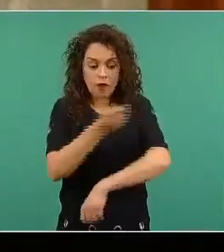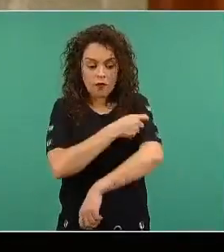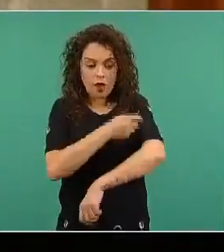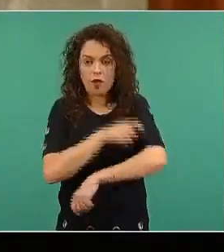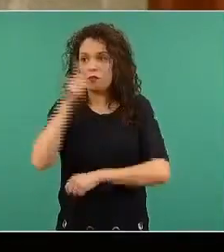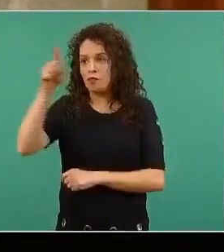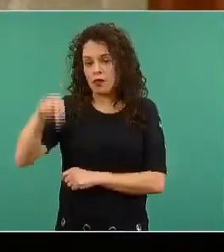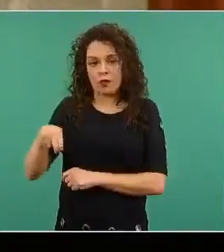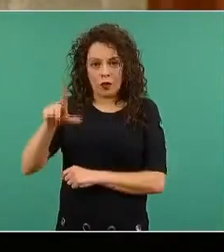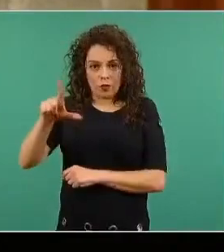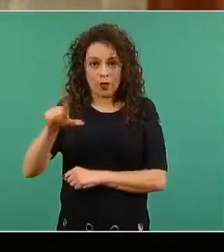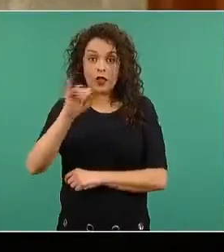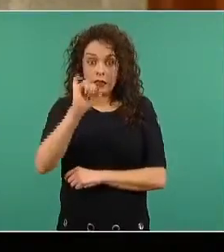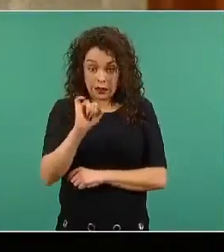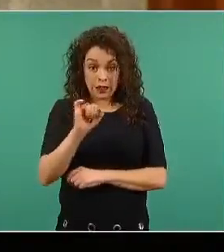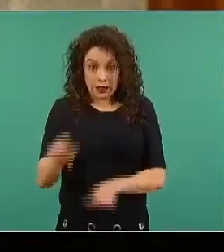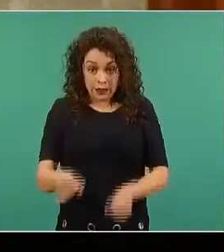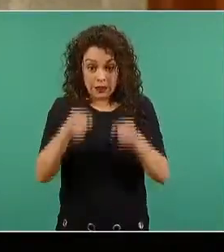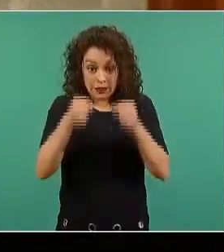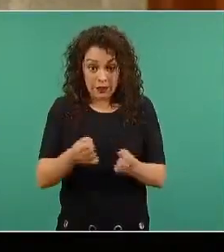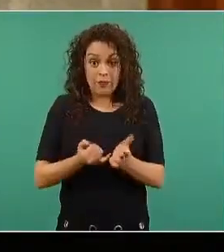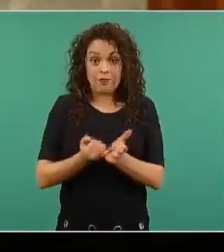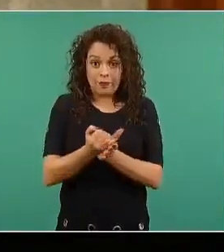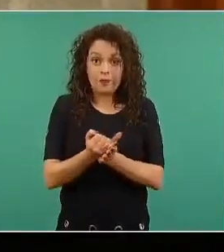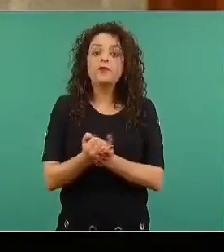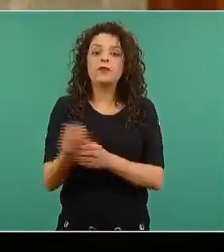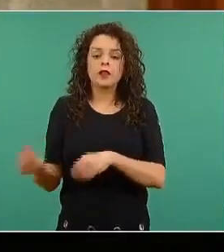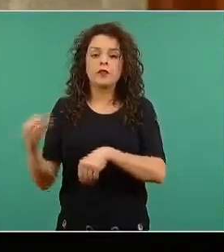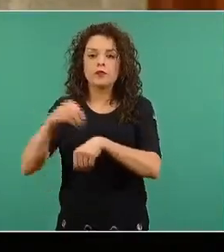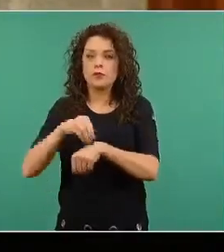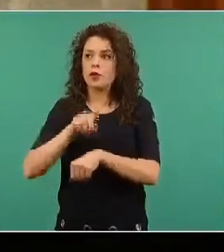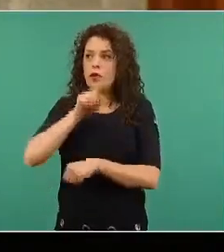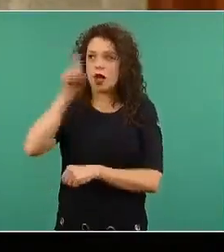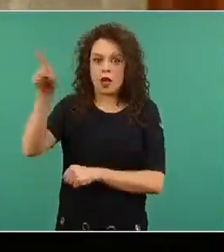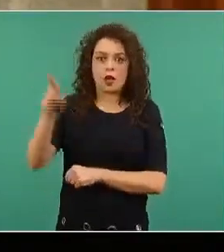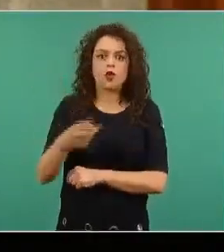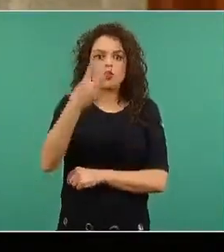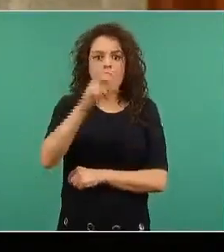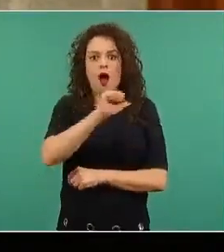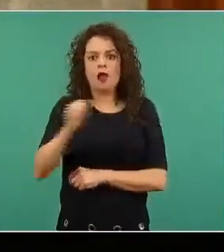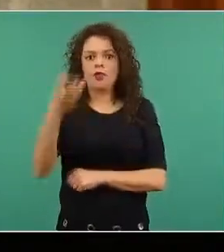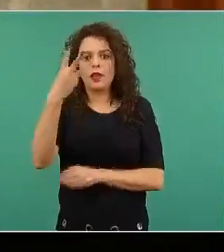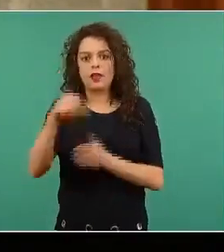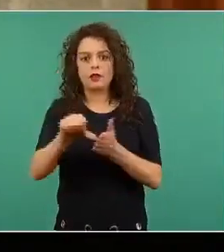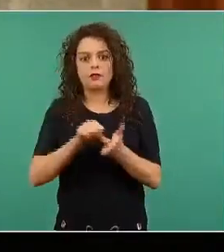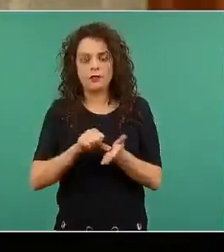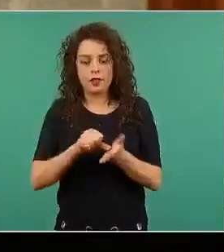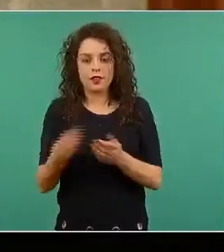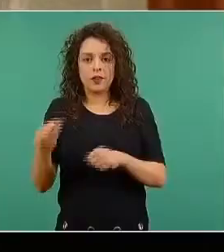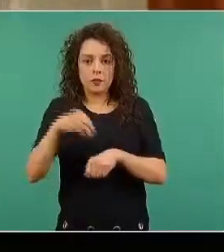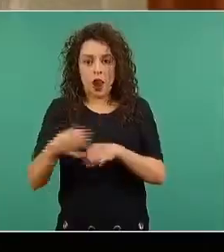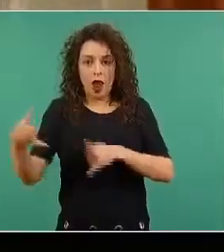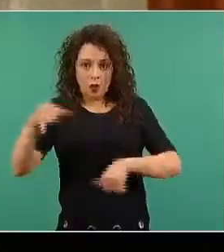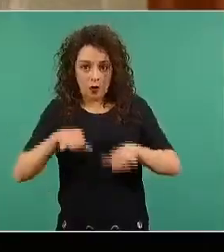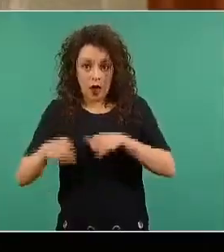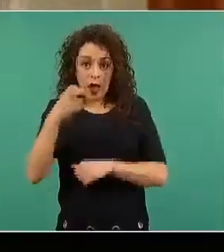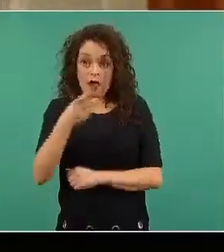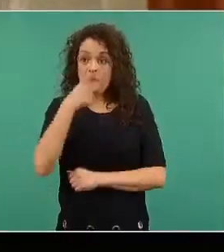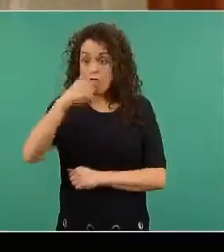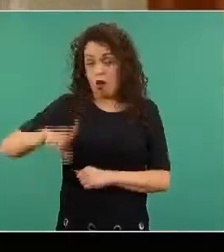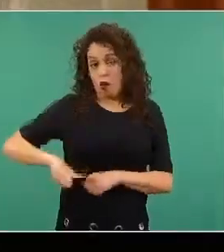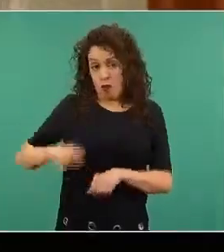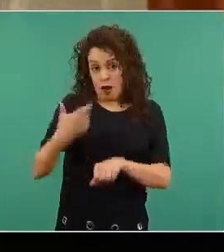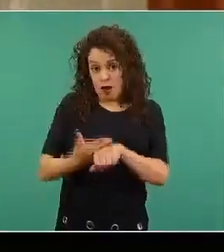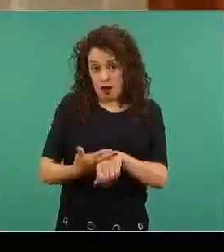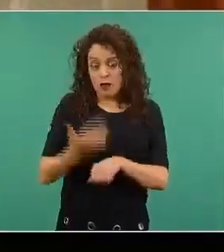el laboratorio se instalaría en la entidad en un lapso de 2 a 3 meses, es lo que comenta el gobernador. Y hacerle